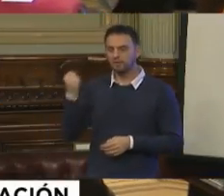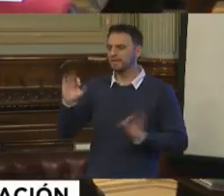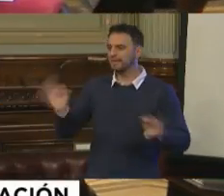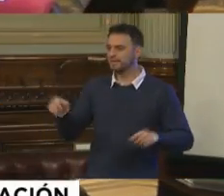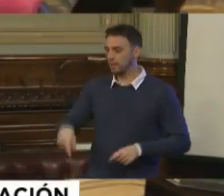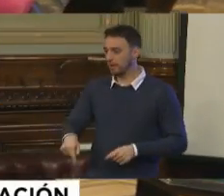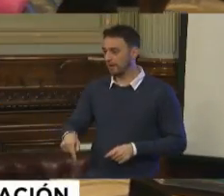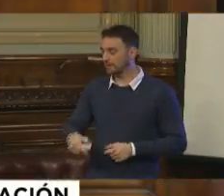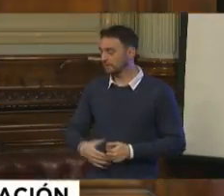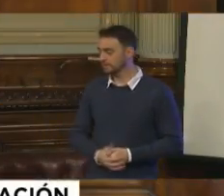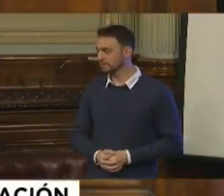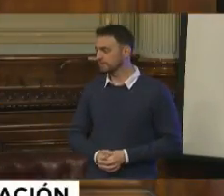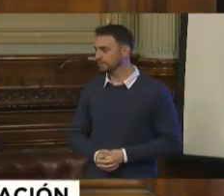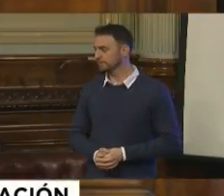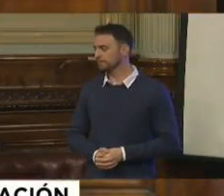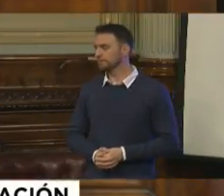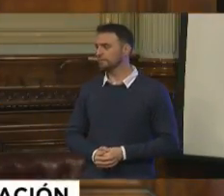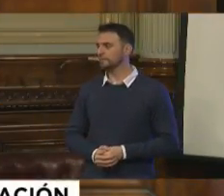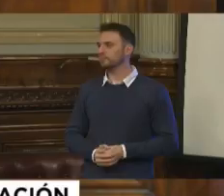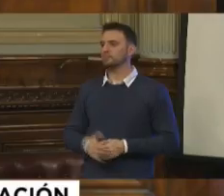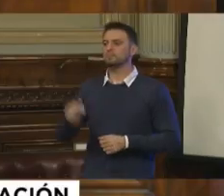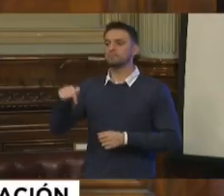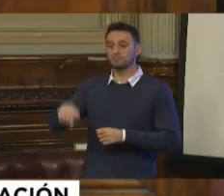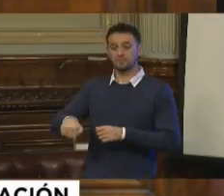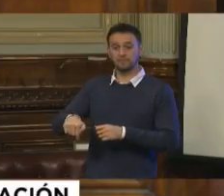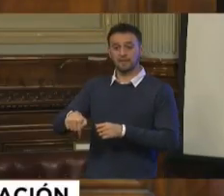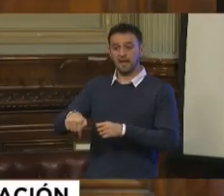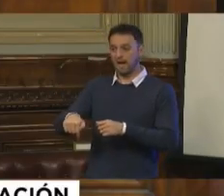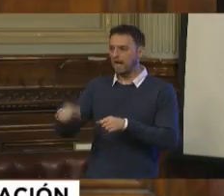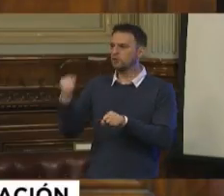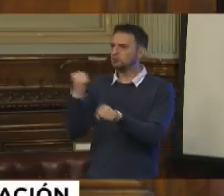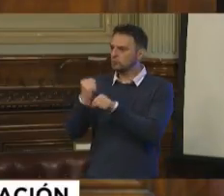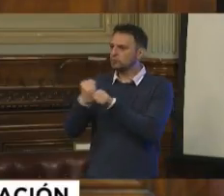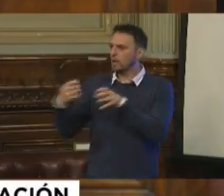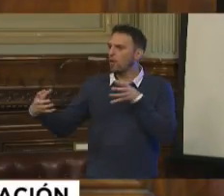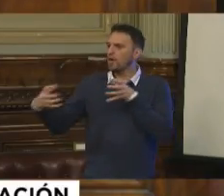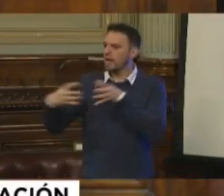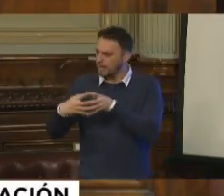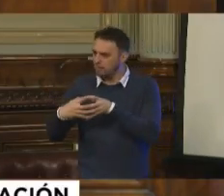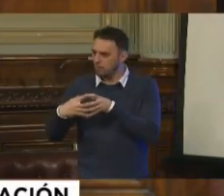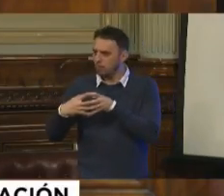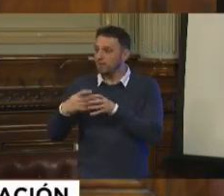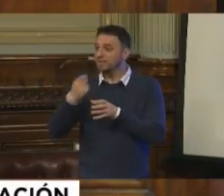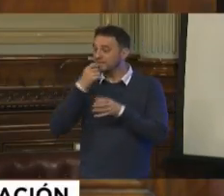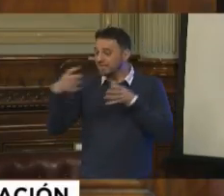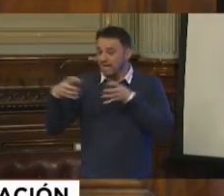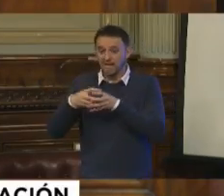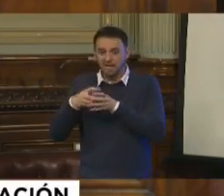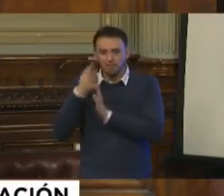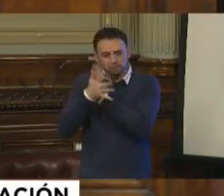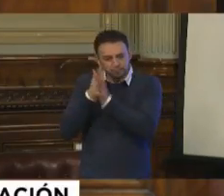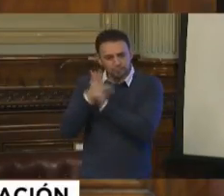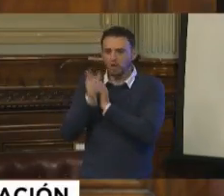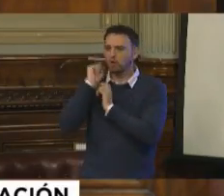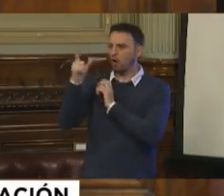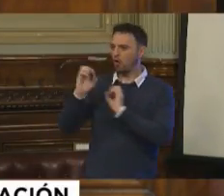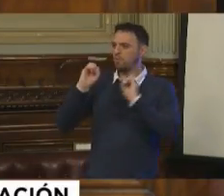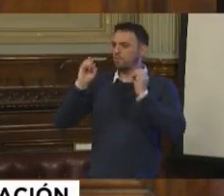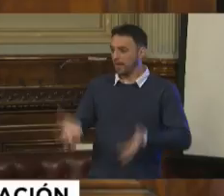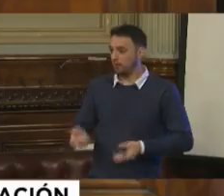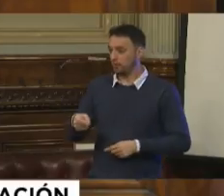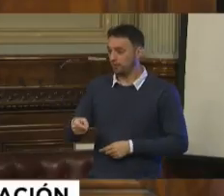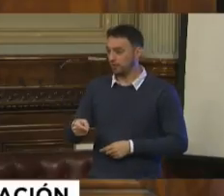para saber qué qué es verdad que hay que trabajar en equipo de que los resultados son mucho más satisfactorio porque ya están